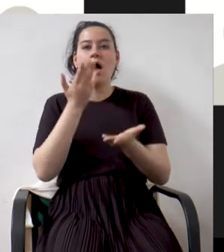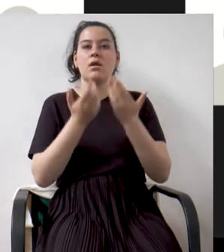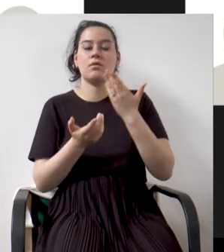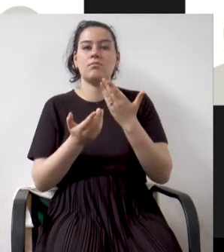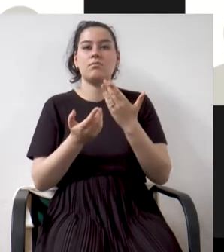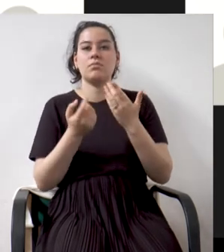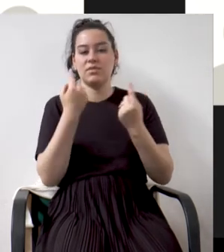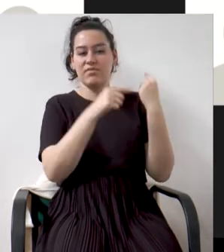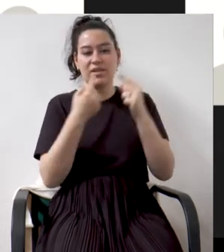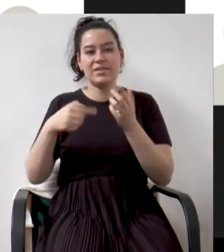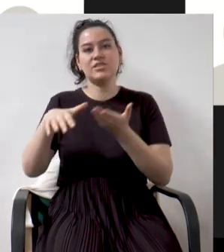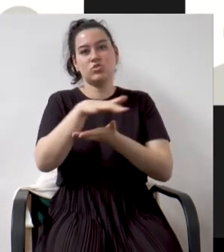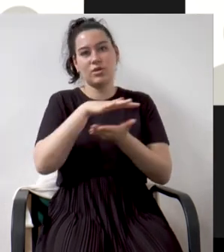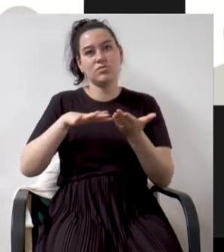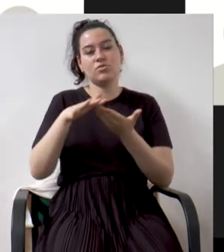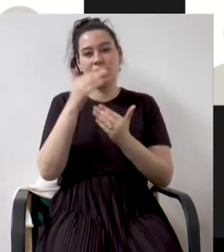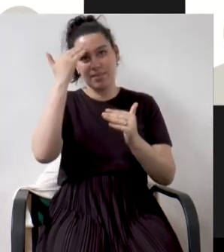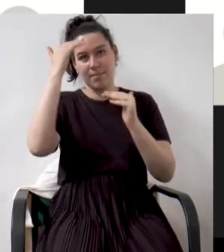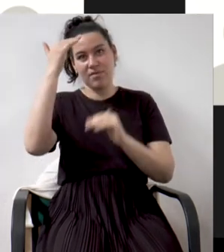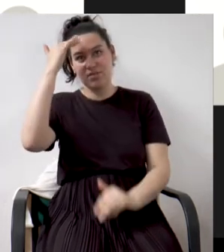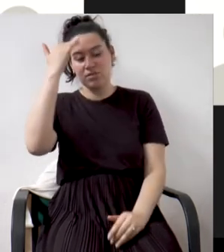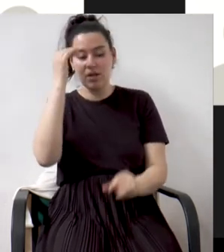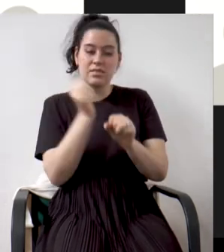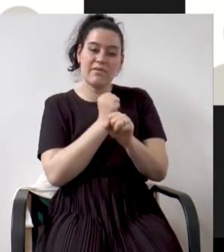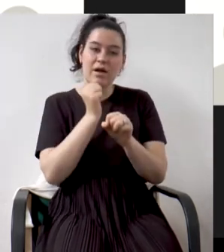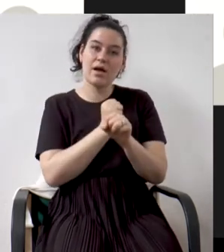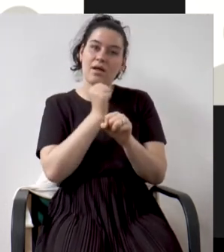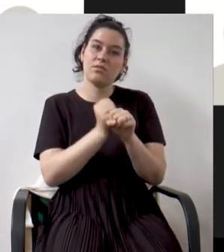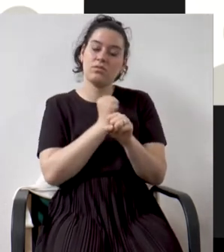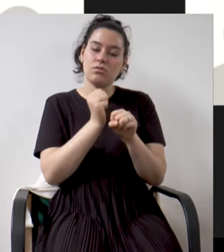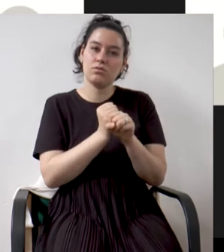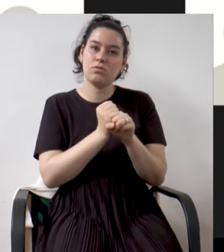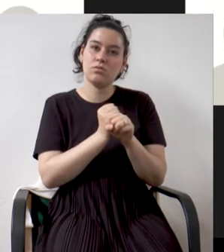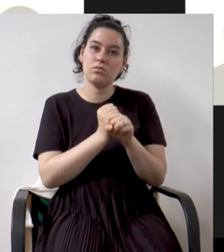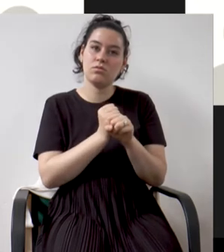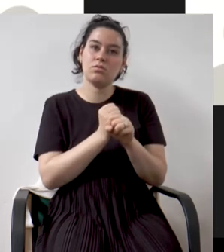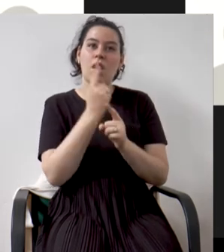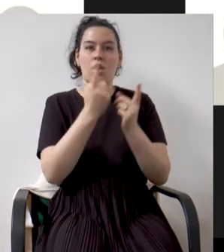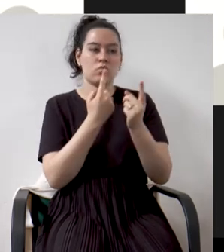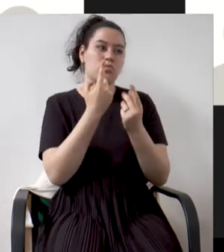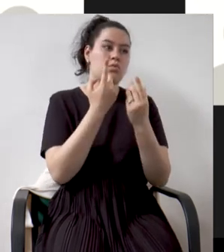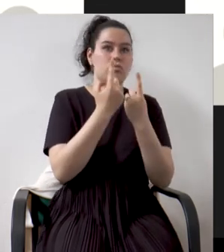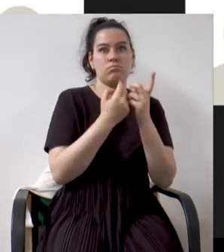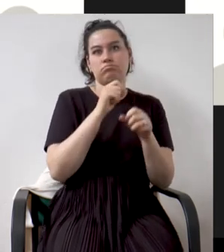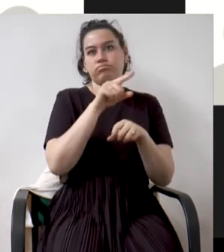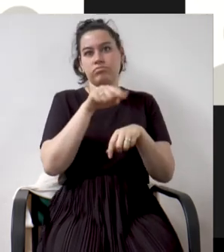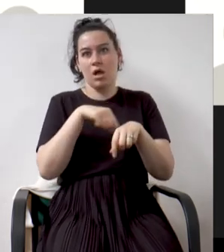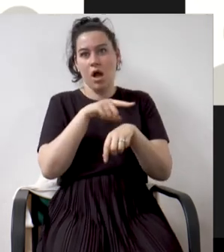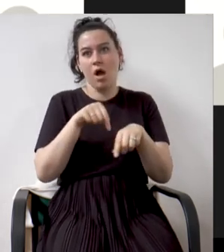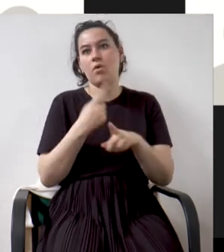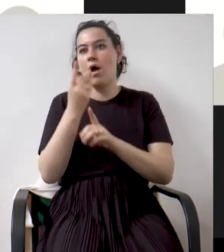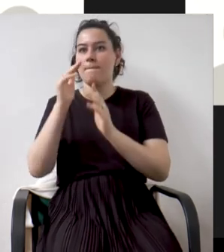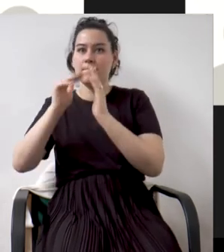de situaciones que había de docentes trabajando en el CURE, algunos con muy pocas horas, algunos